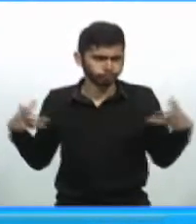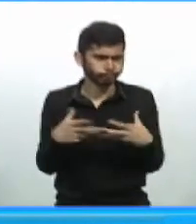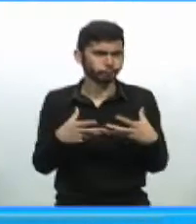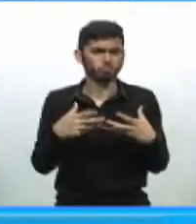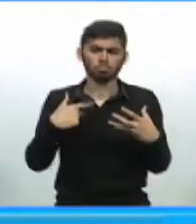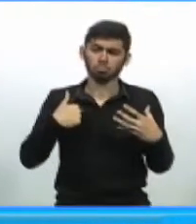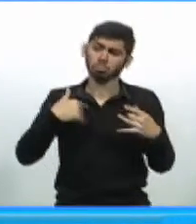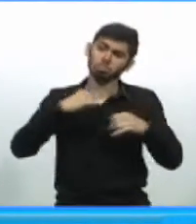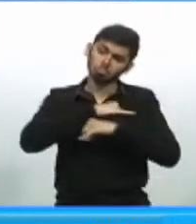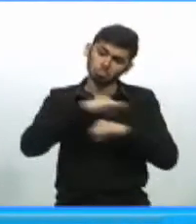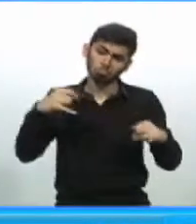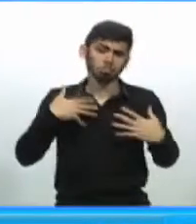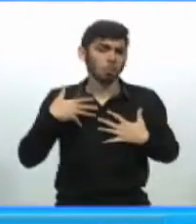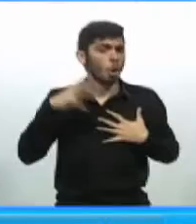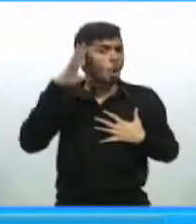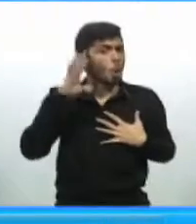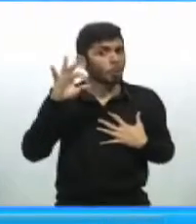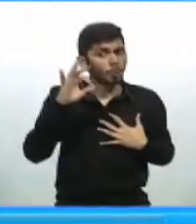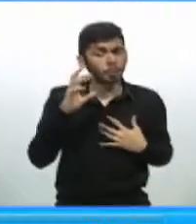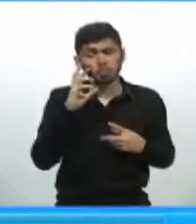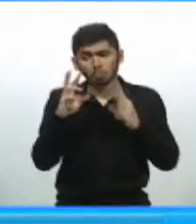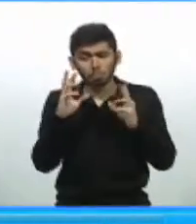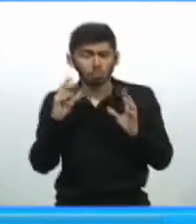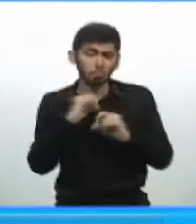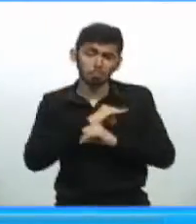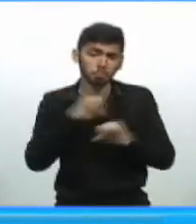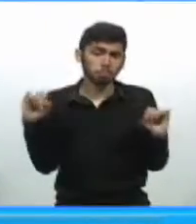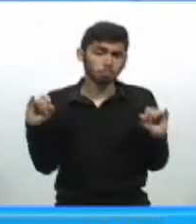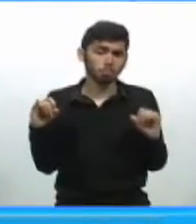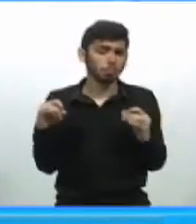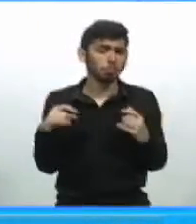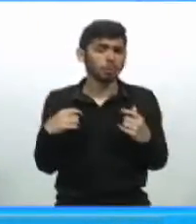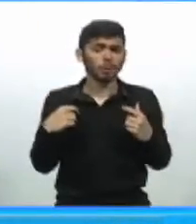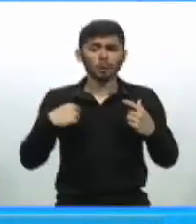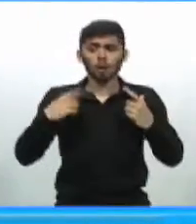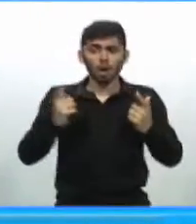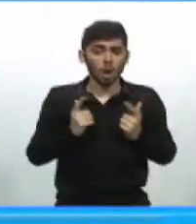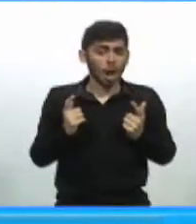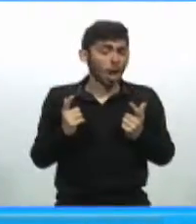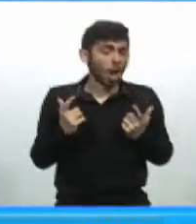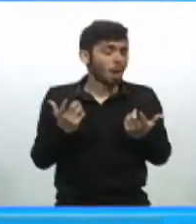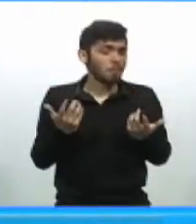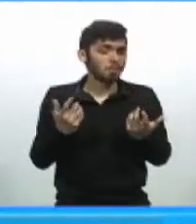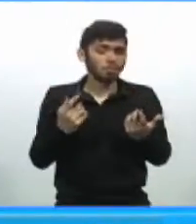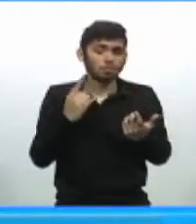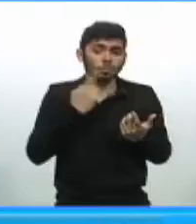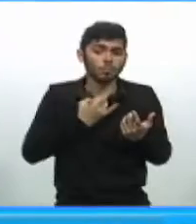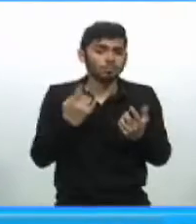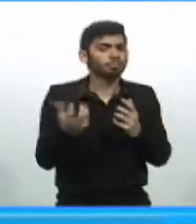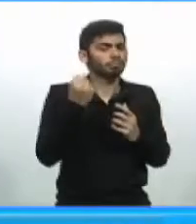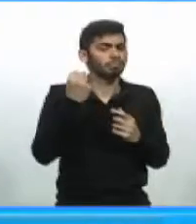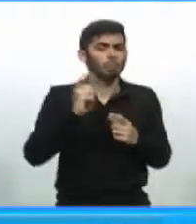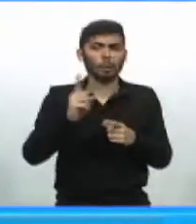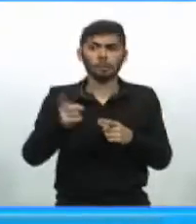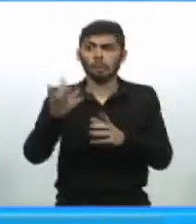he dicho mi parecer, lo que veíamos, y dependemos de nosotros en nuestro campo. El tema de mejora viene de nuestro lado,